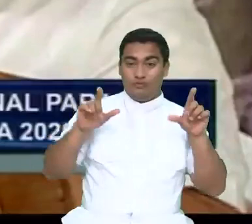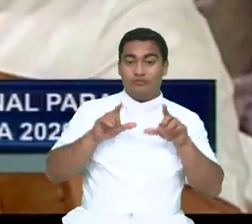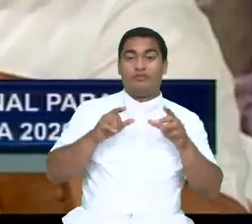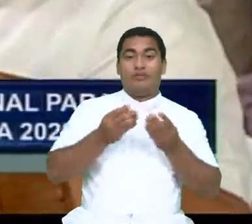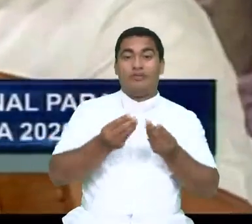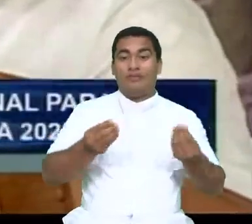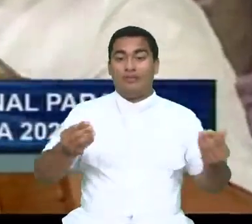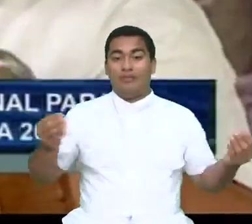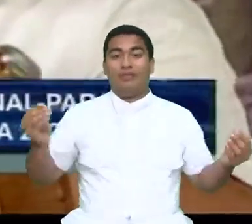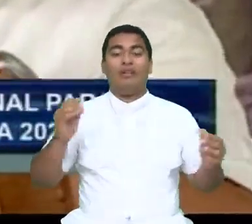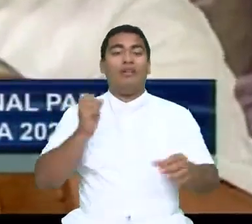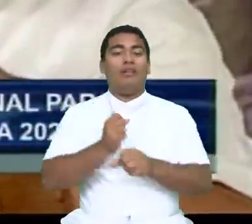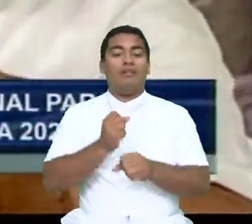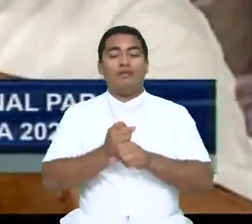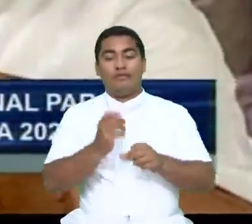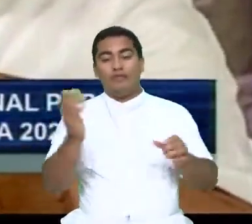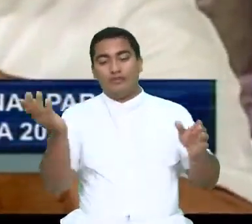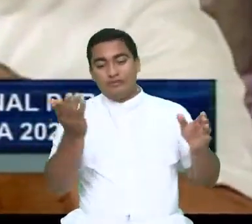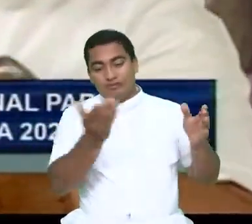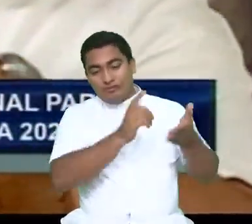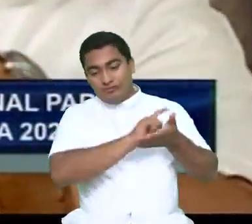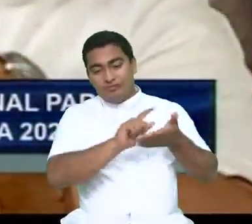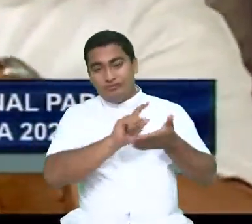de podas, entre otras prácticas.